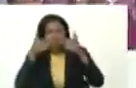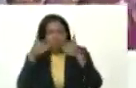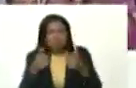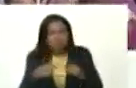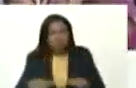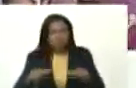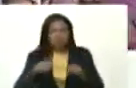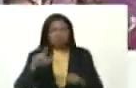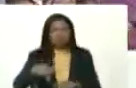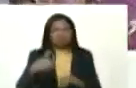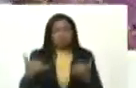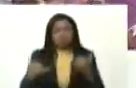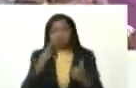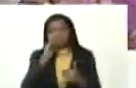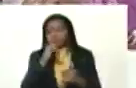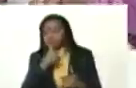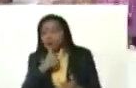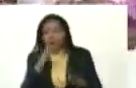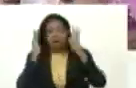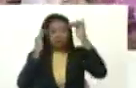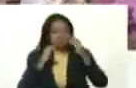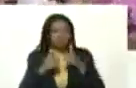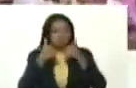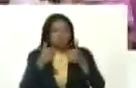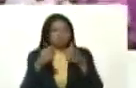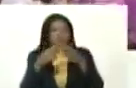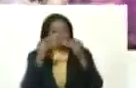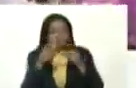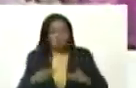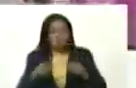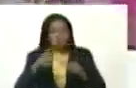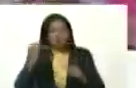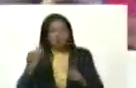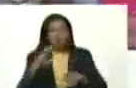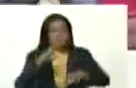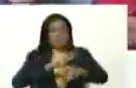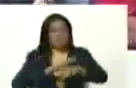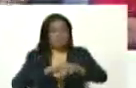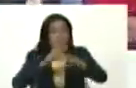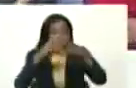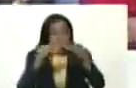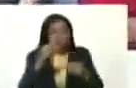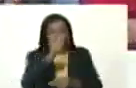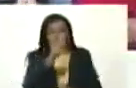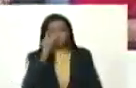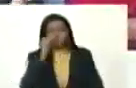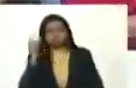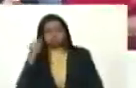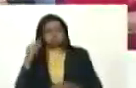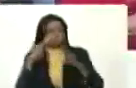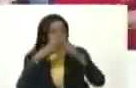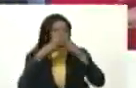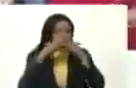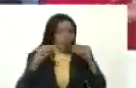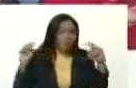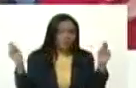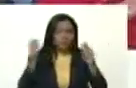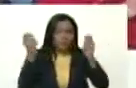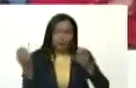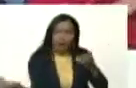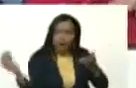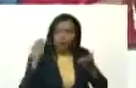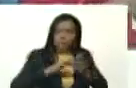donde ahorita no hay. Todos los módulos van a tener su médico y su médico otra vez. Relanzar con